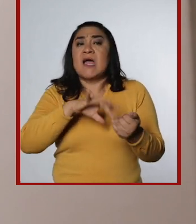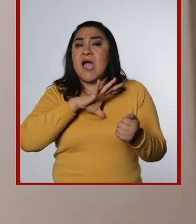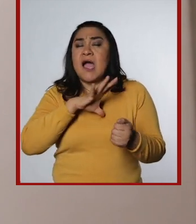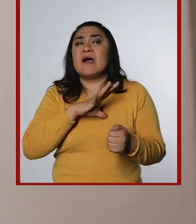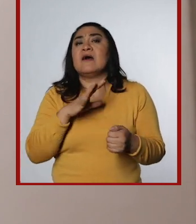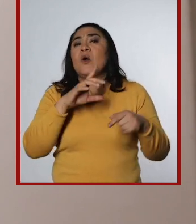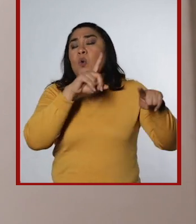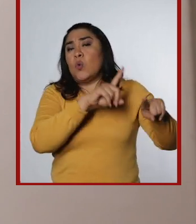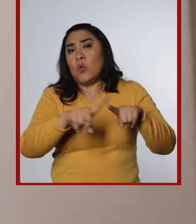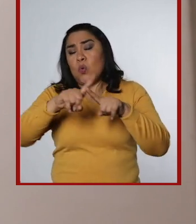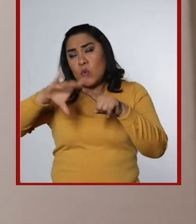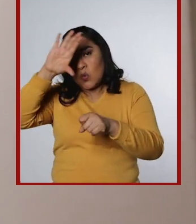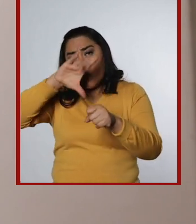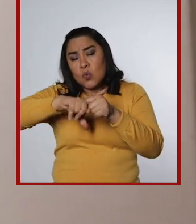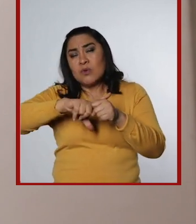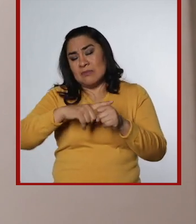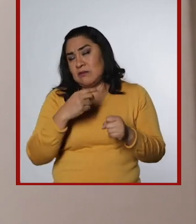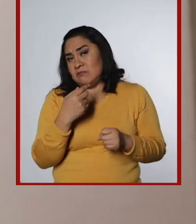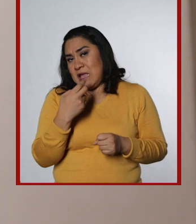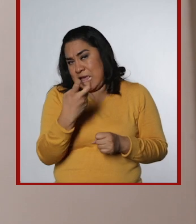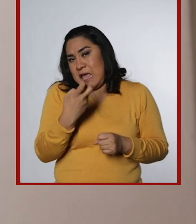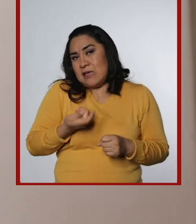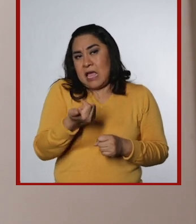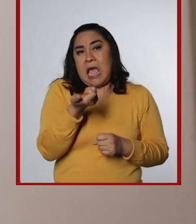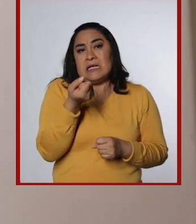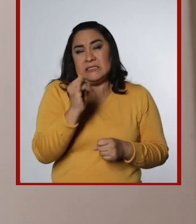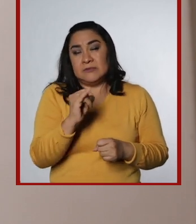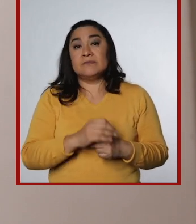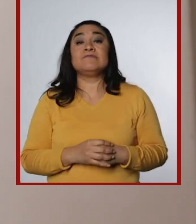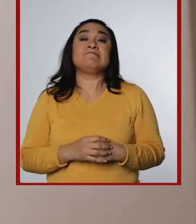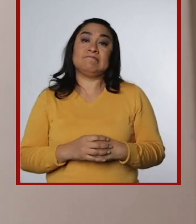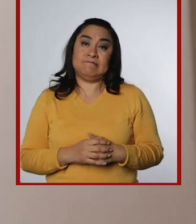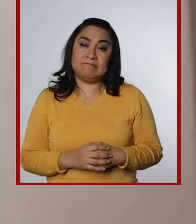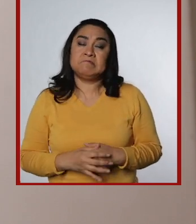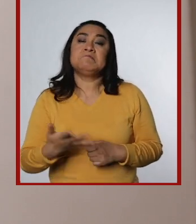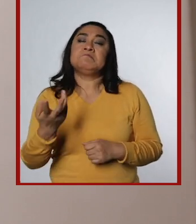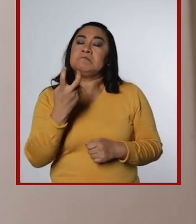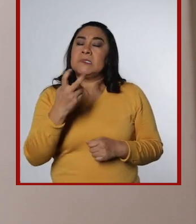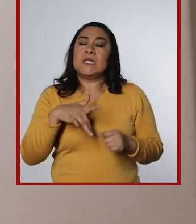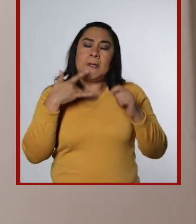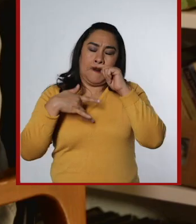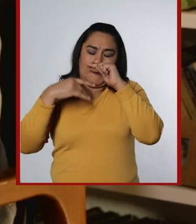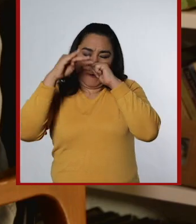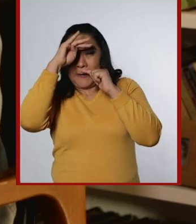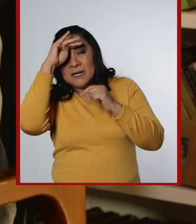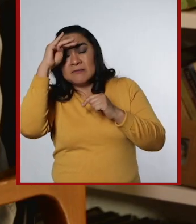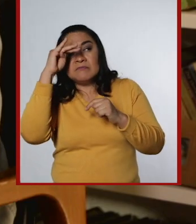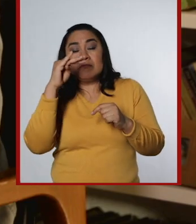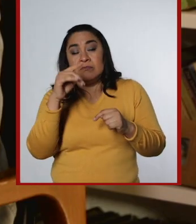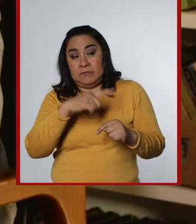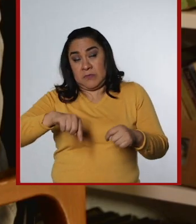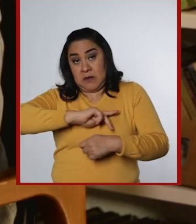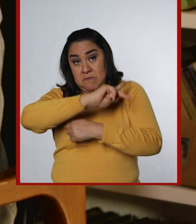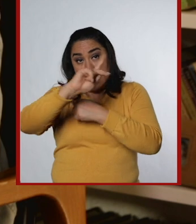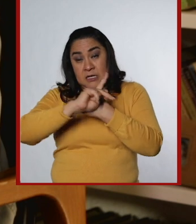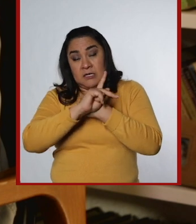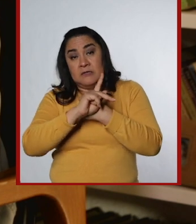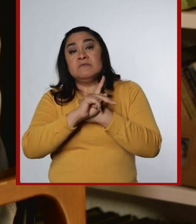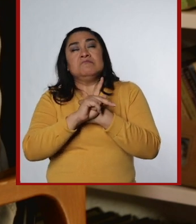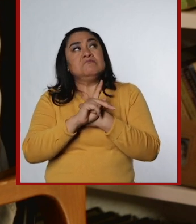ahora se llama y se denomina así. Entonces, pienso que nos reeducamos como país.